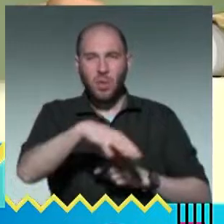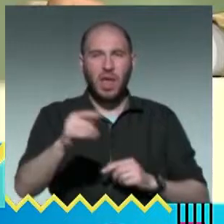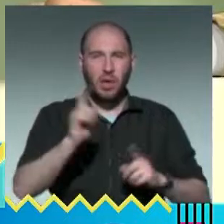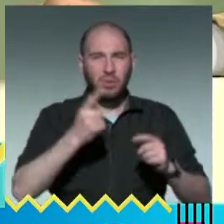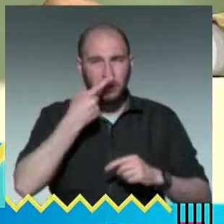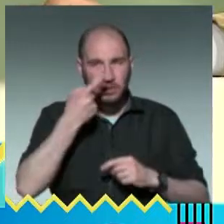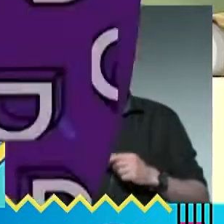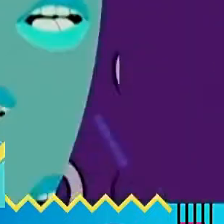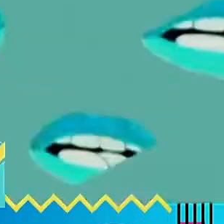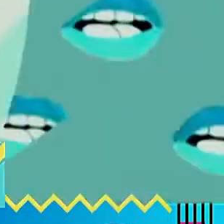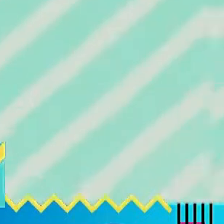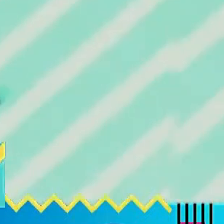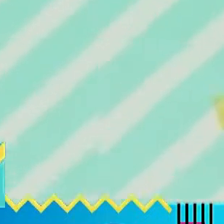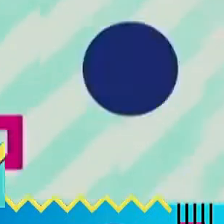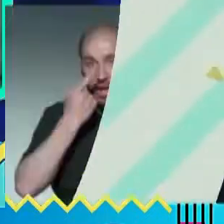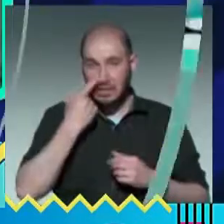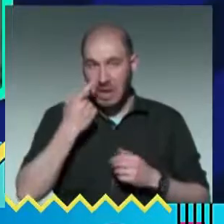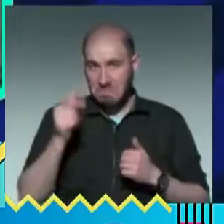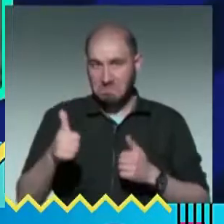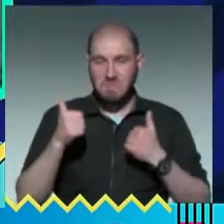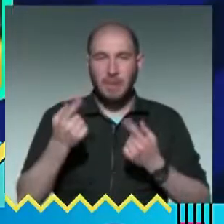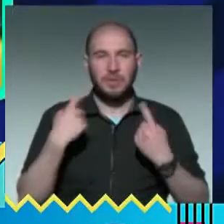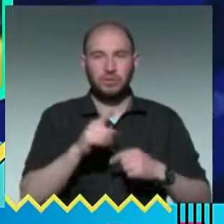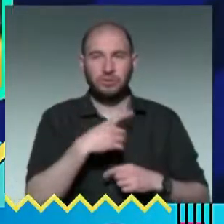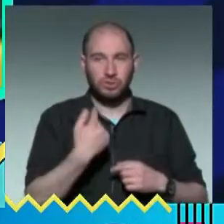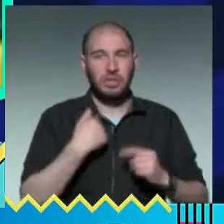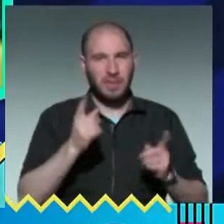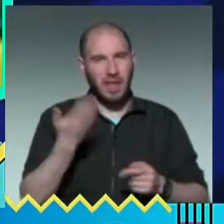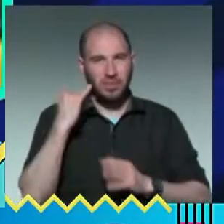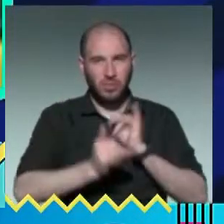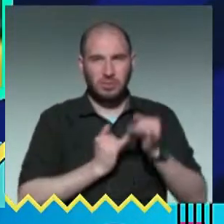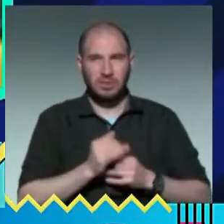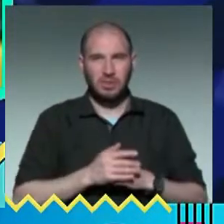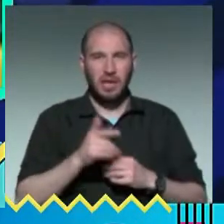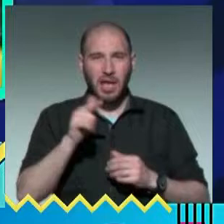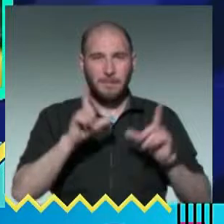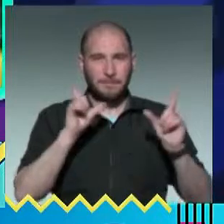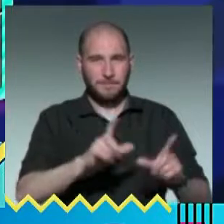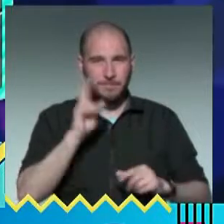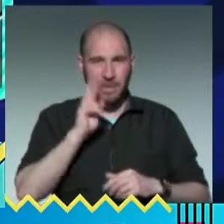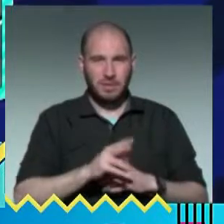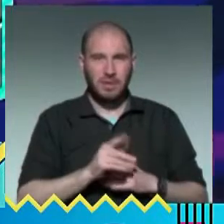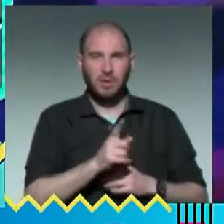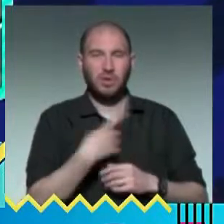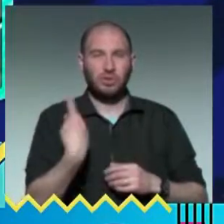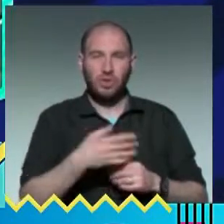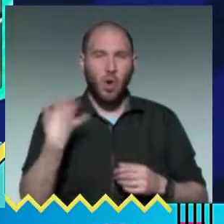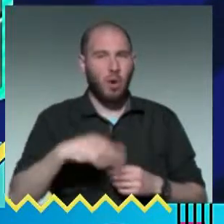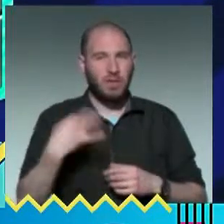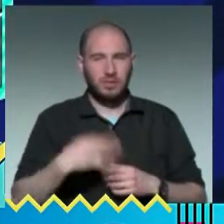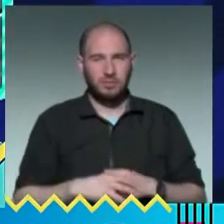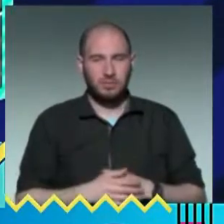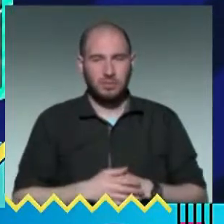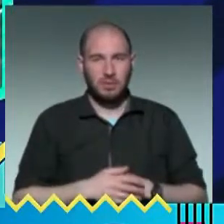intereses, esos intereses son legítimos, pero nosotros, como yo también lo decía ahí que salió en la placa, nosotros tenemos una obligación que